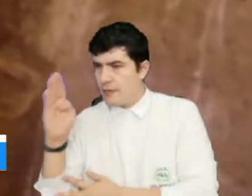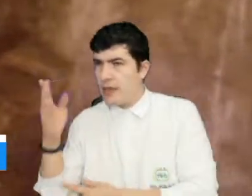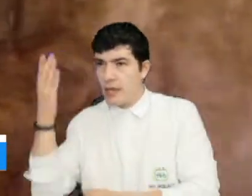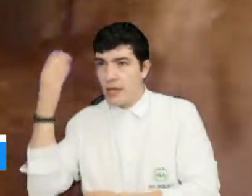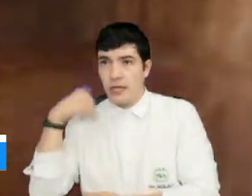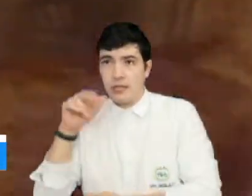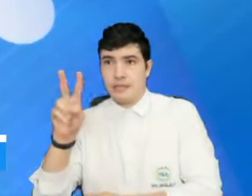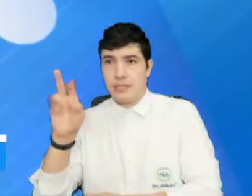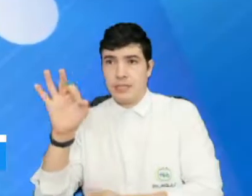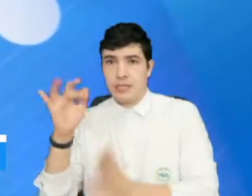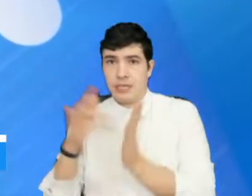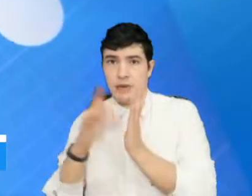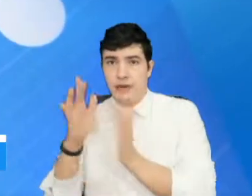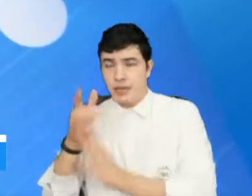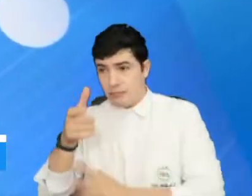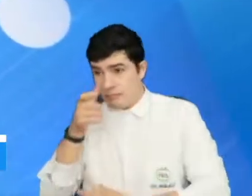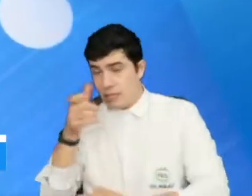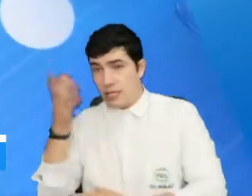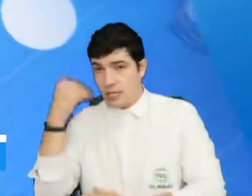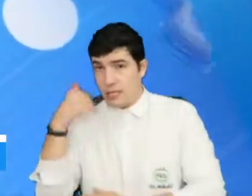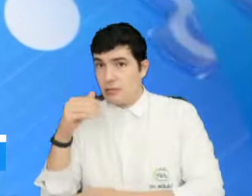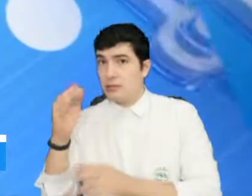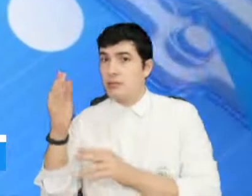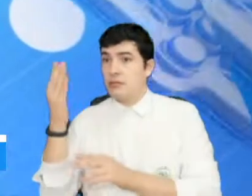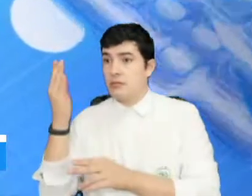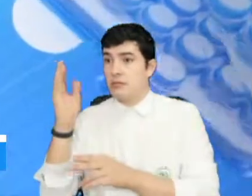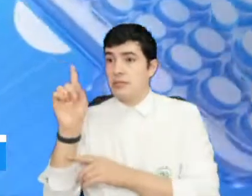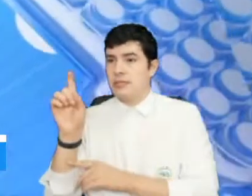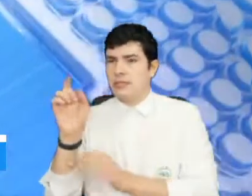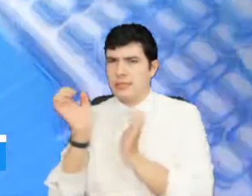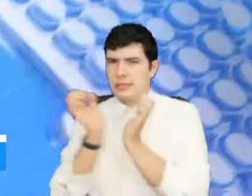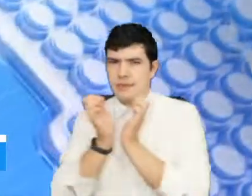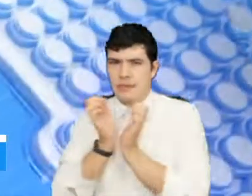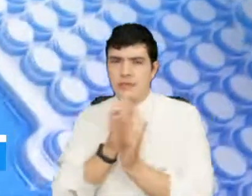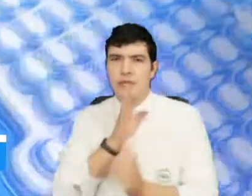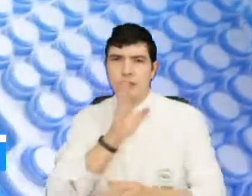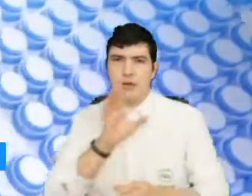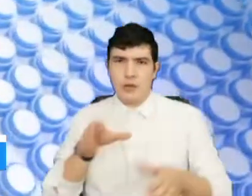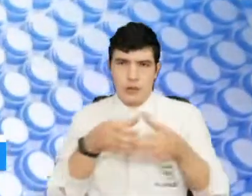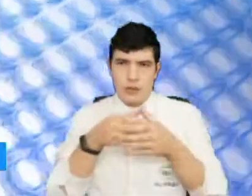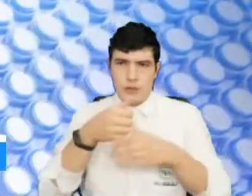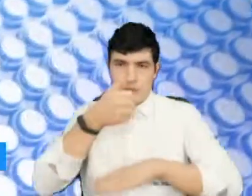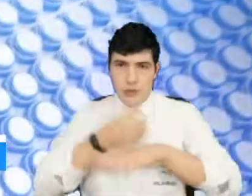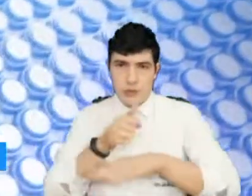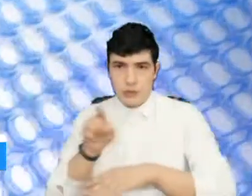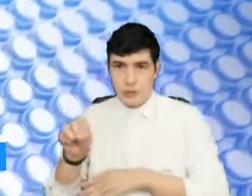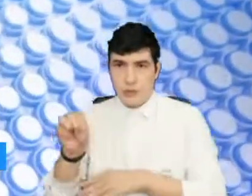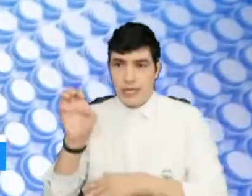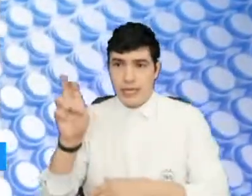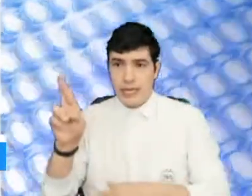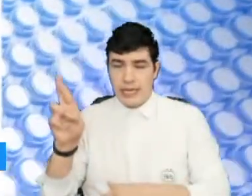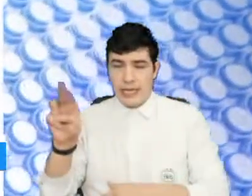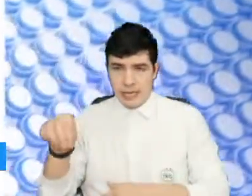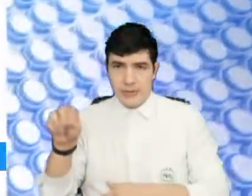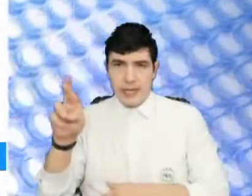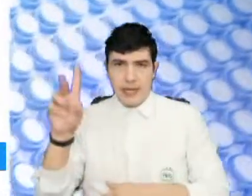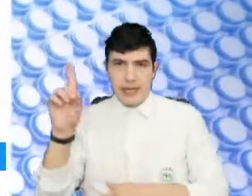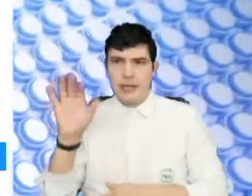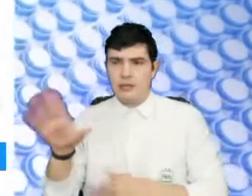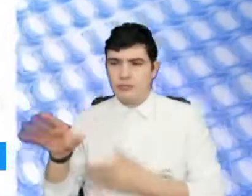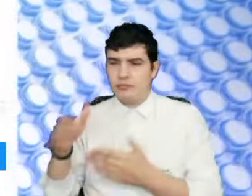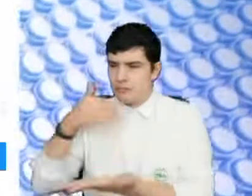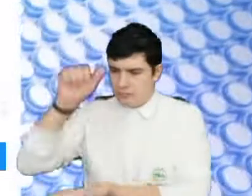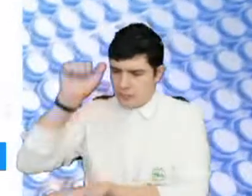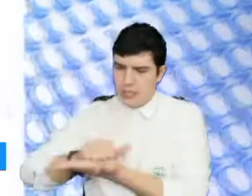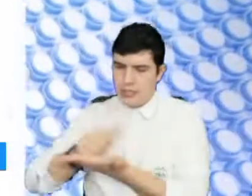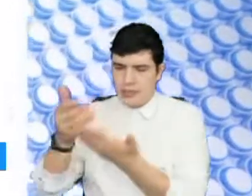y 6 de mayo. Por parte de la funcionaria del Grupo Élite Ambiental de la CDMB, se diligenció un acta en el que se aclara que se revisarán los